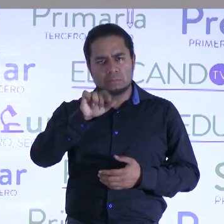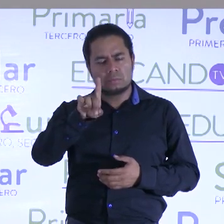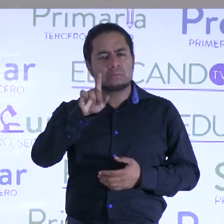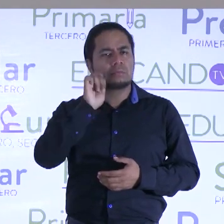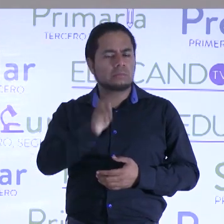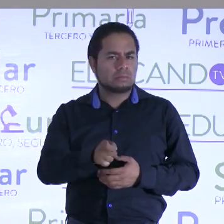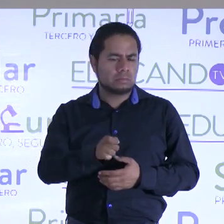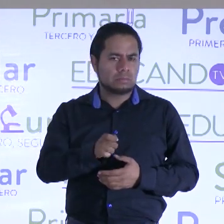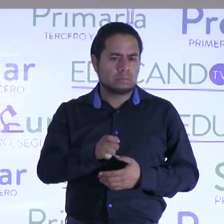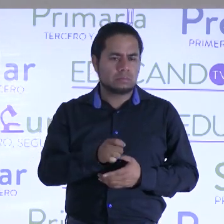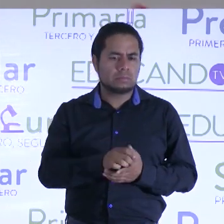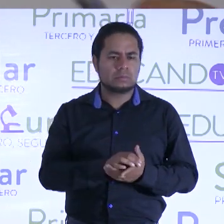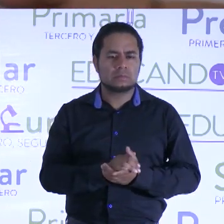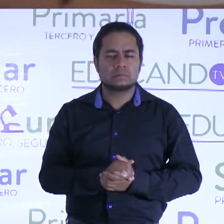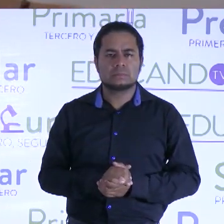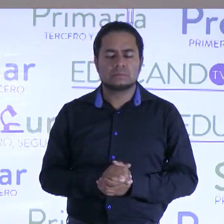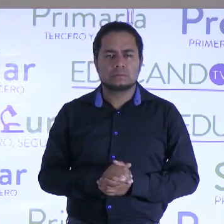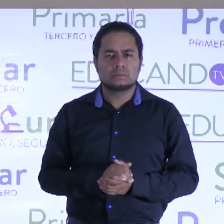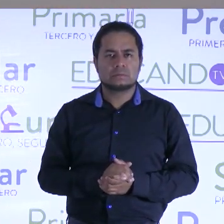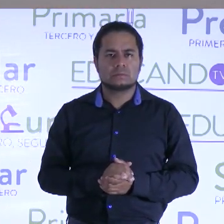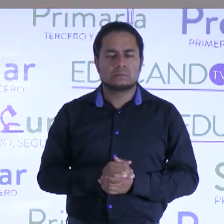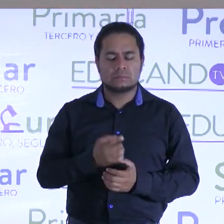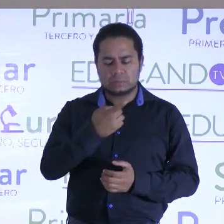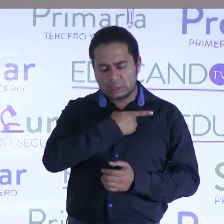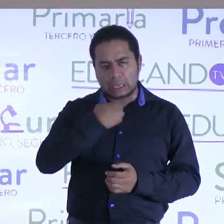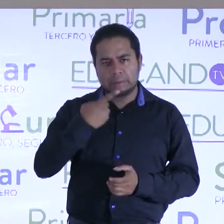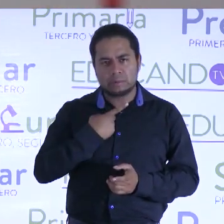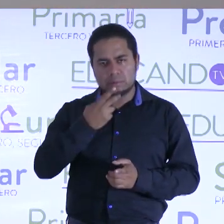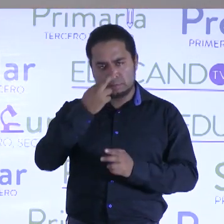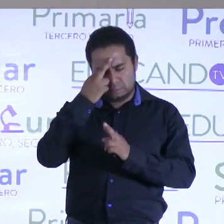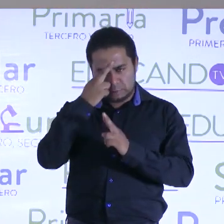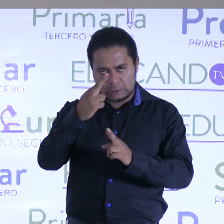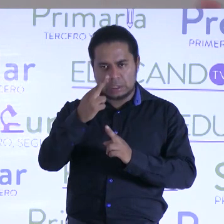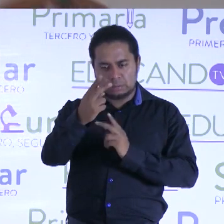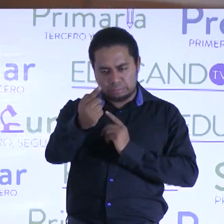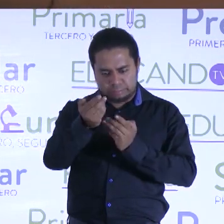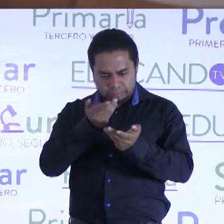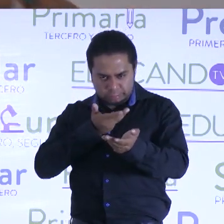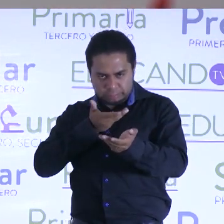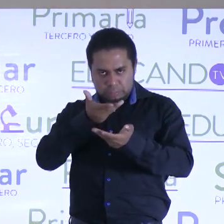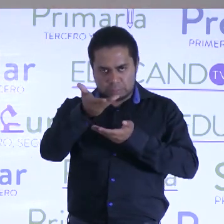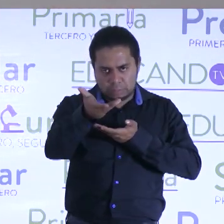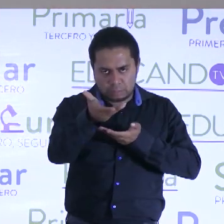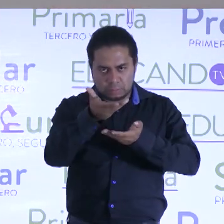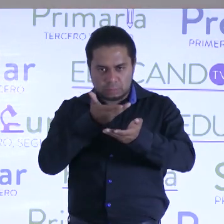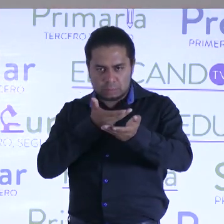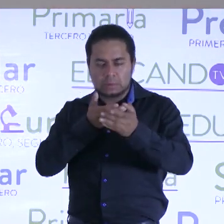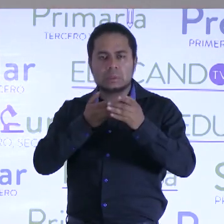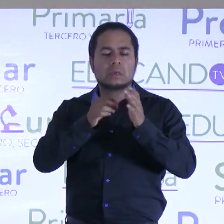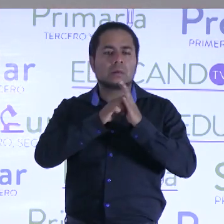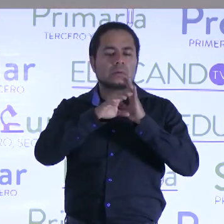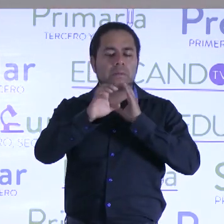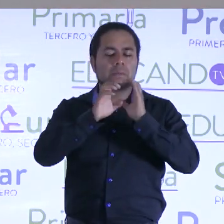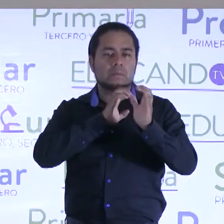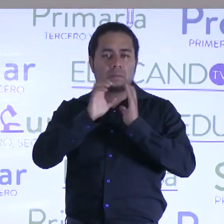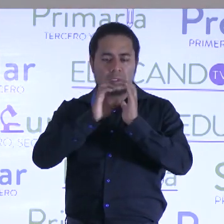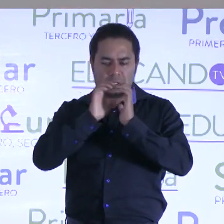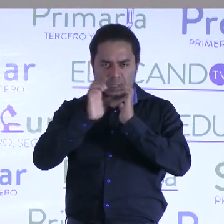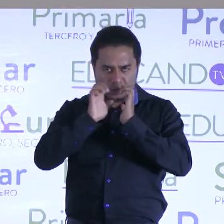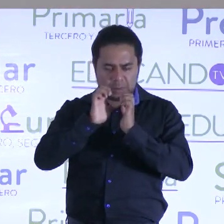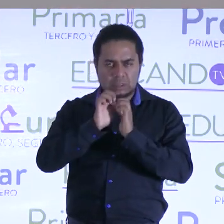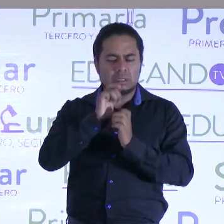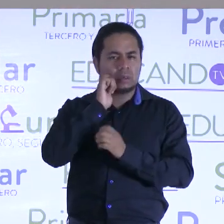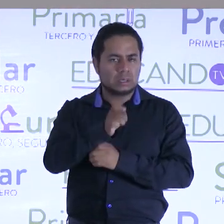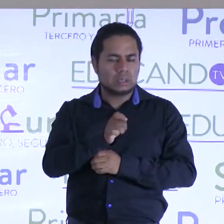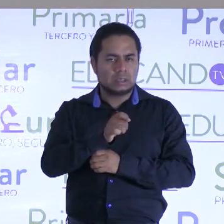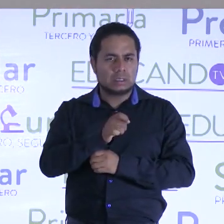te digo oportunidad? Es necesario que respetemos los turnos. Cuando estamos haciendo